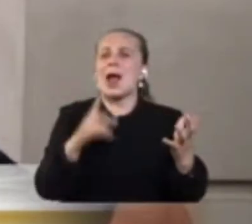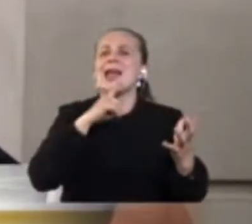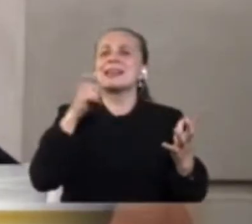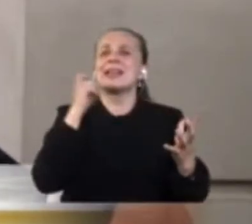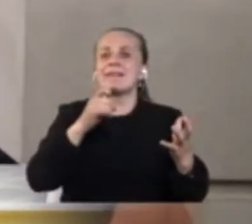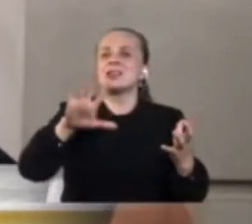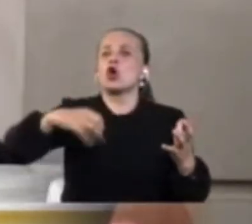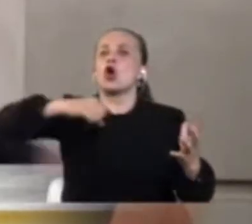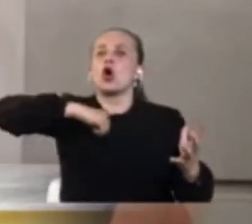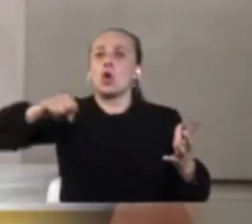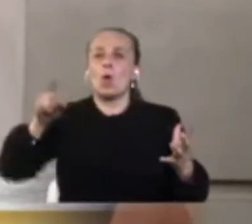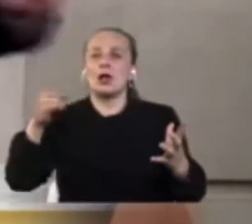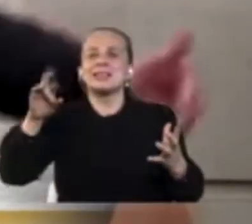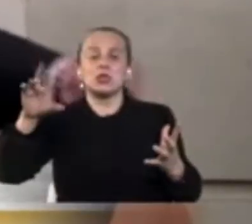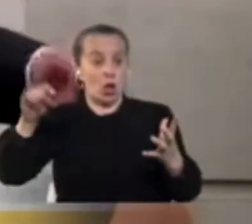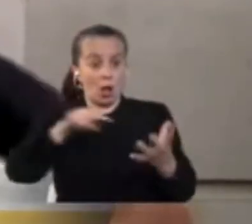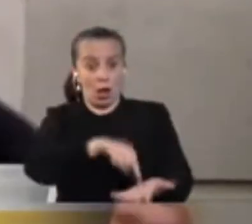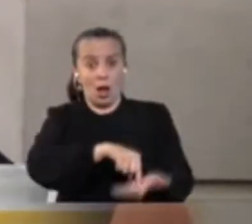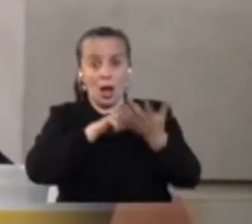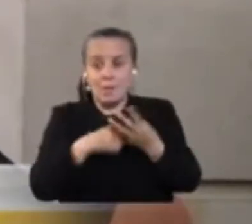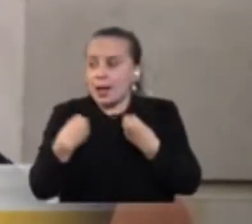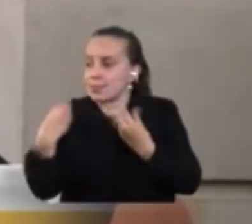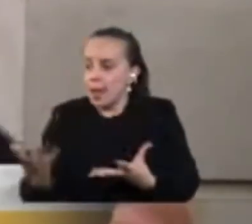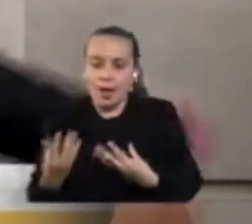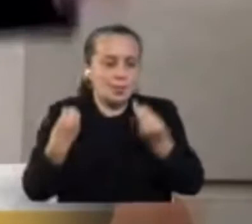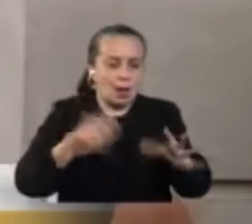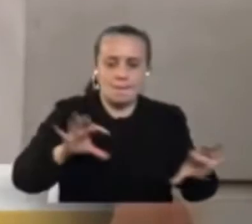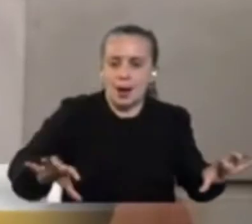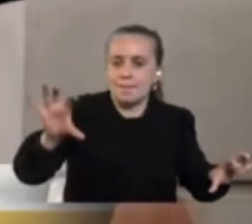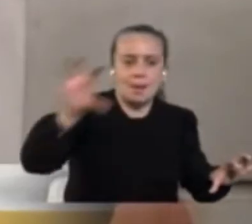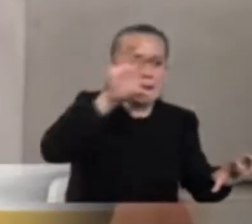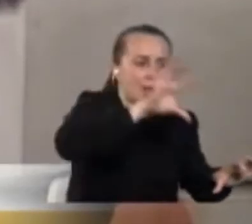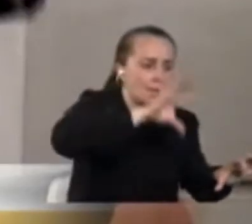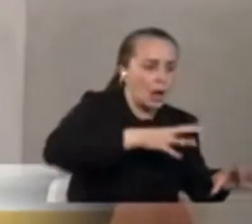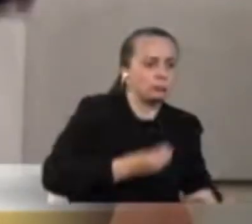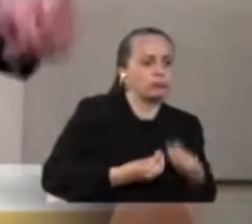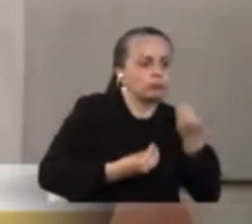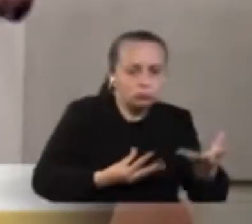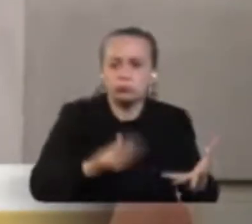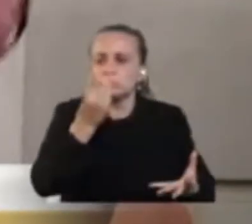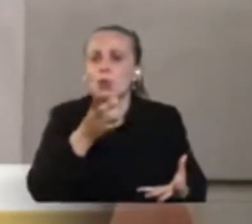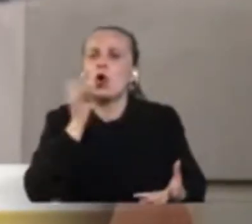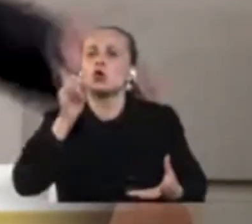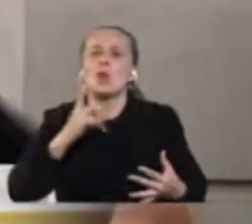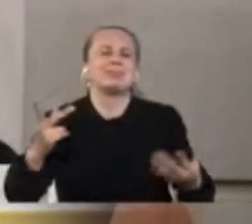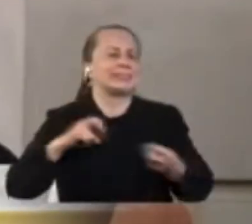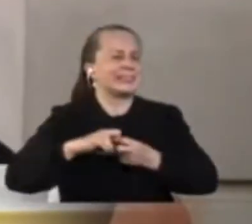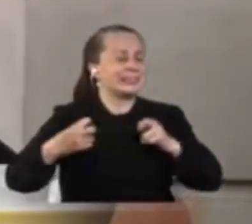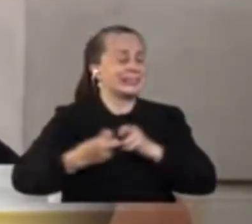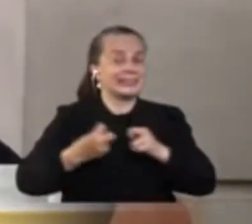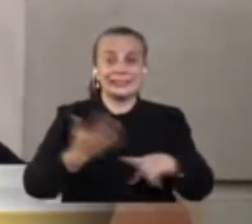giro y que se los entregó a los países para resolver el grave problema de la deuda